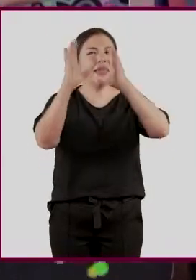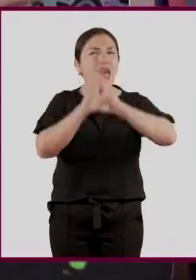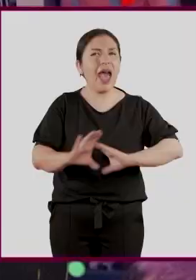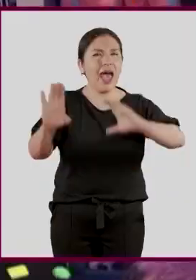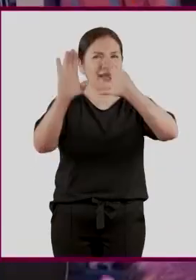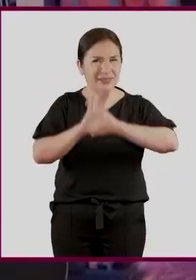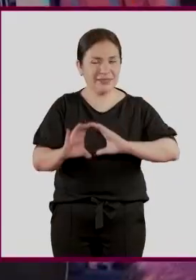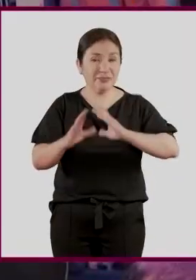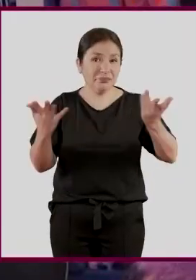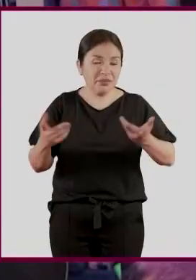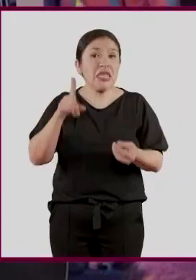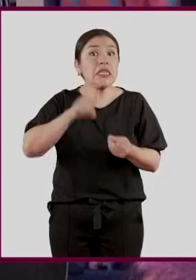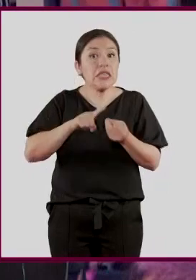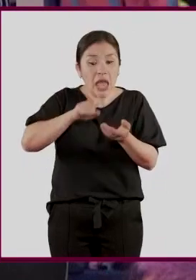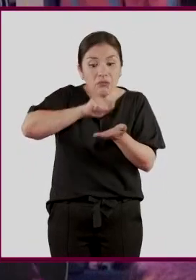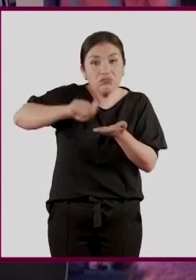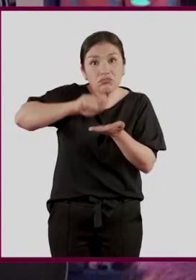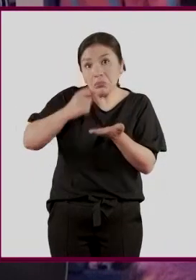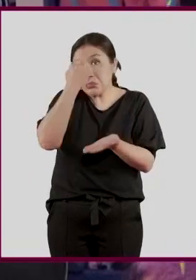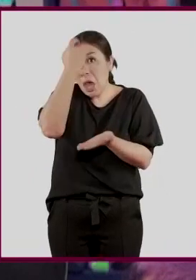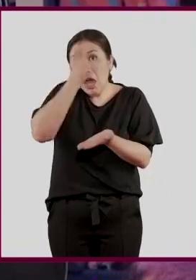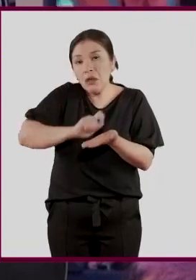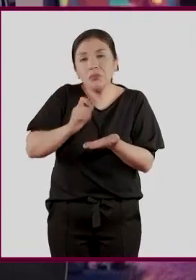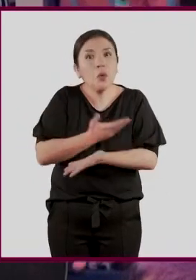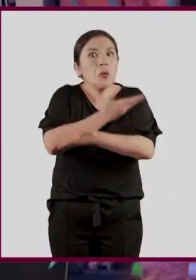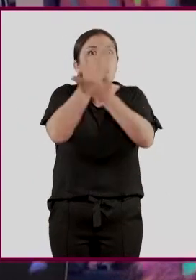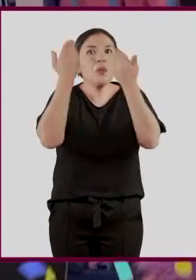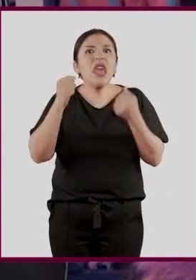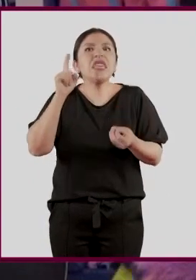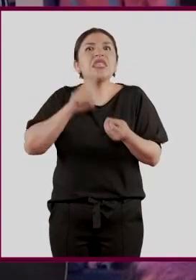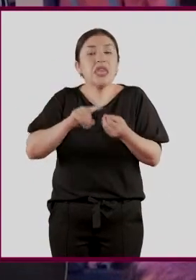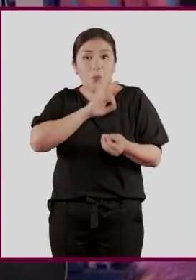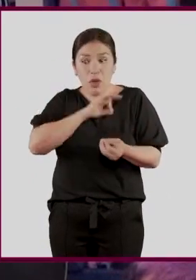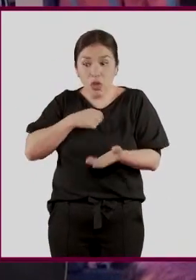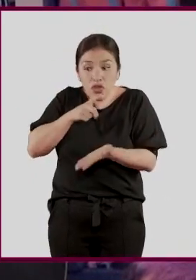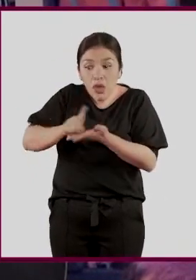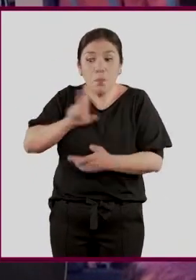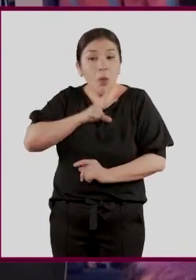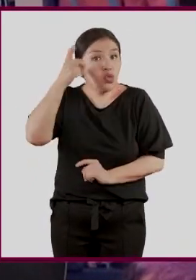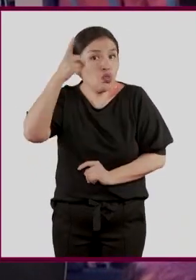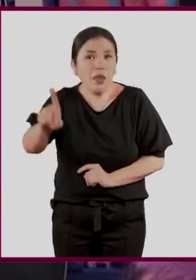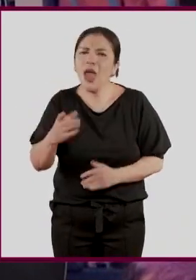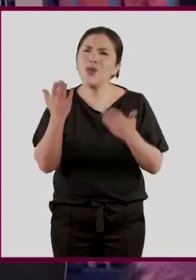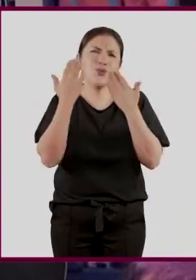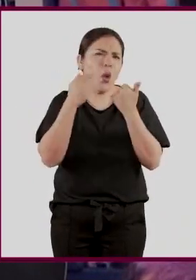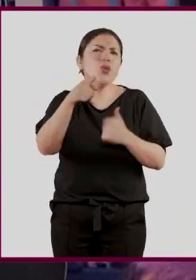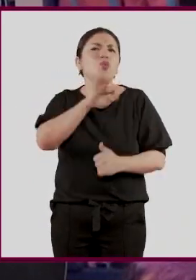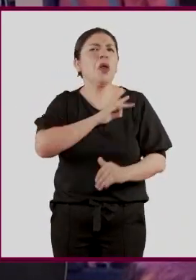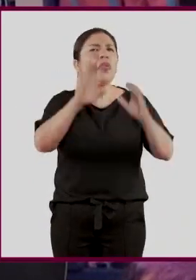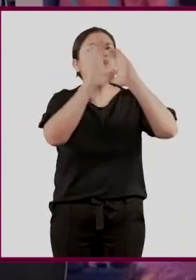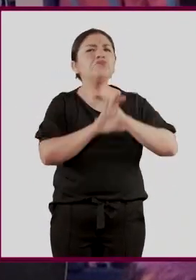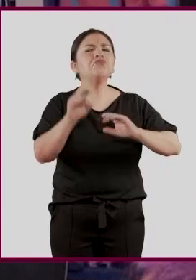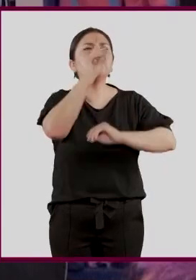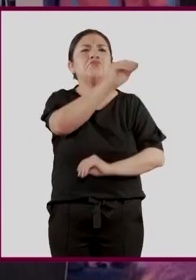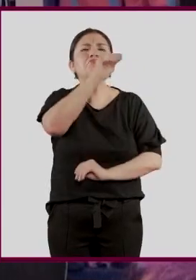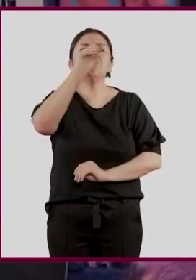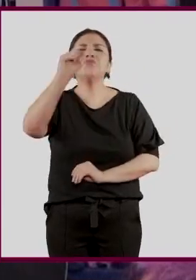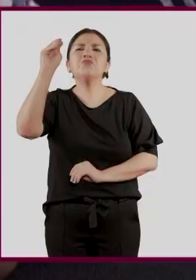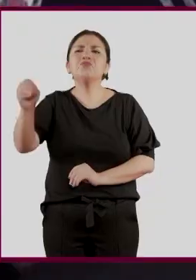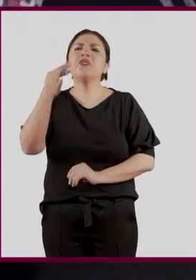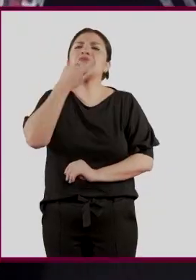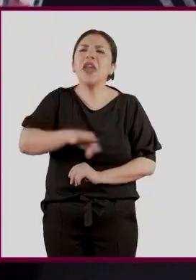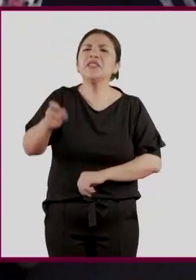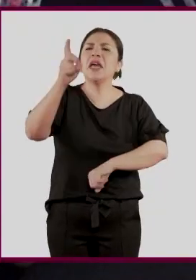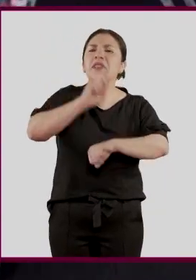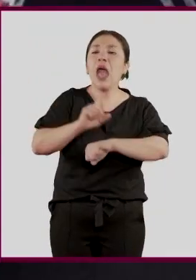mañanitas. No se sabe quién escribió la canción y nadie tiene derecho sobre ella. La puedes cantar en cualquier